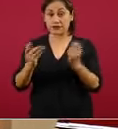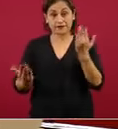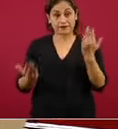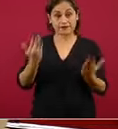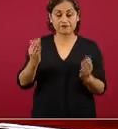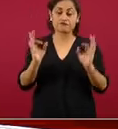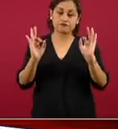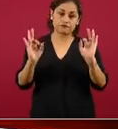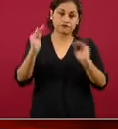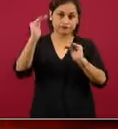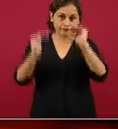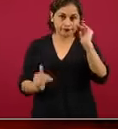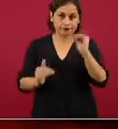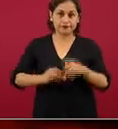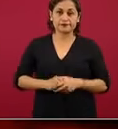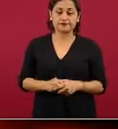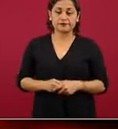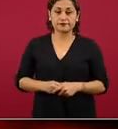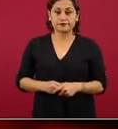siguiente.